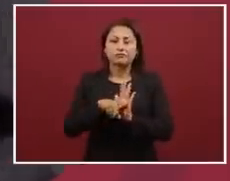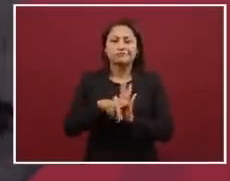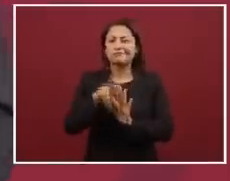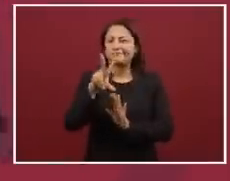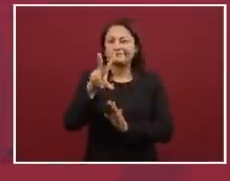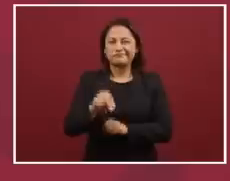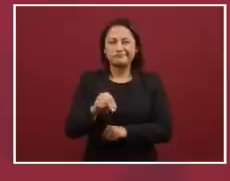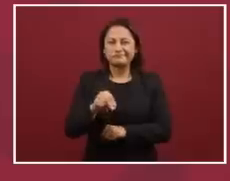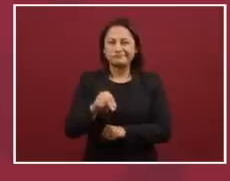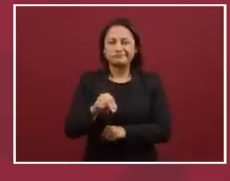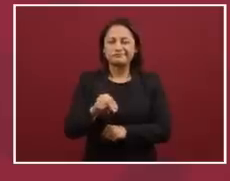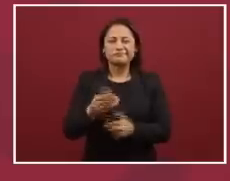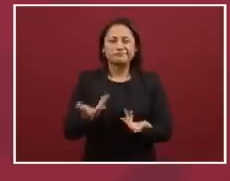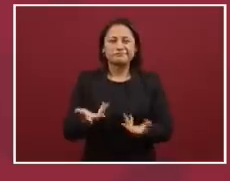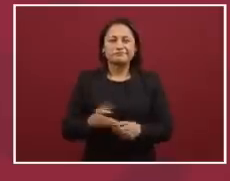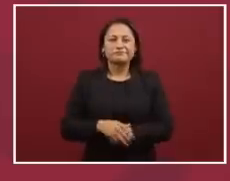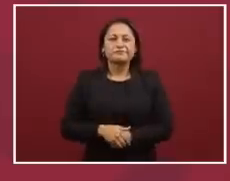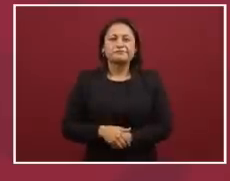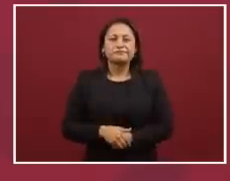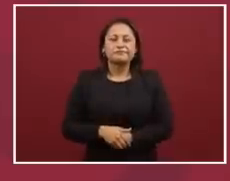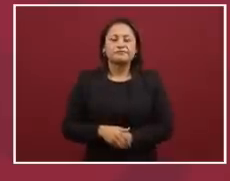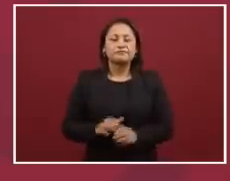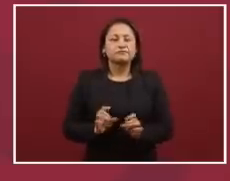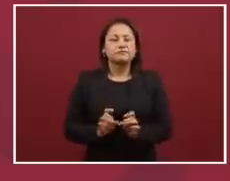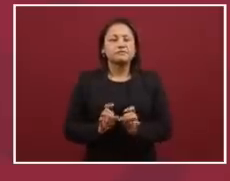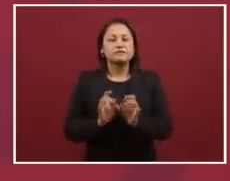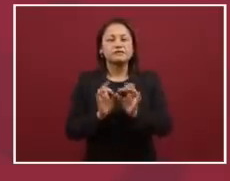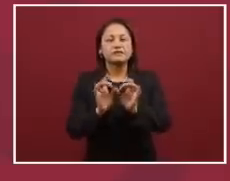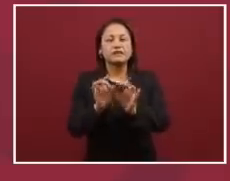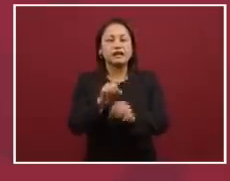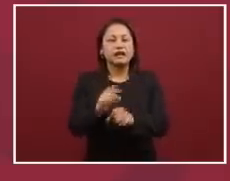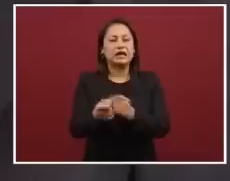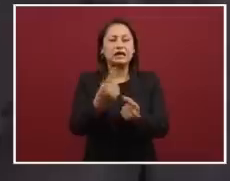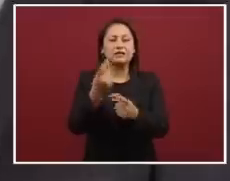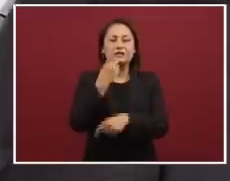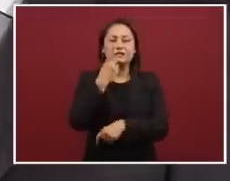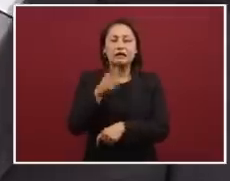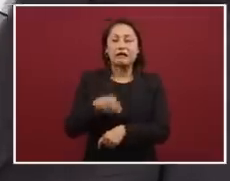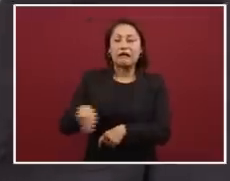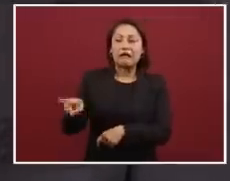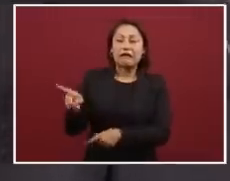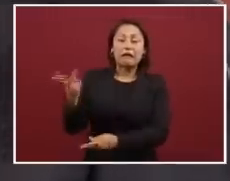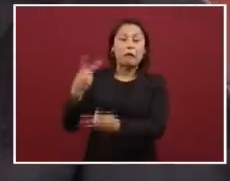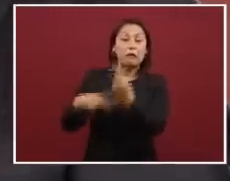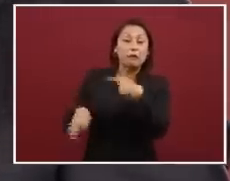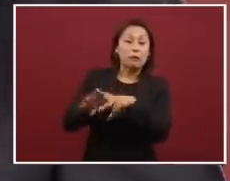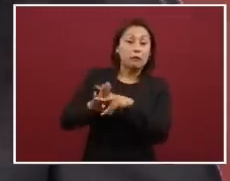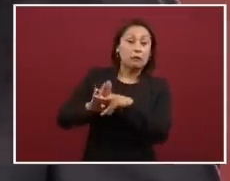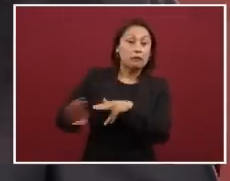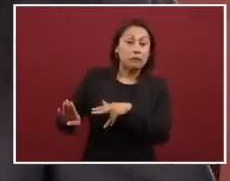vienen a contagiarnos los migrantes, que traen enfermedades, que